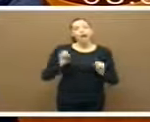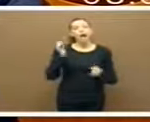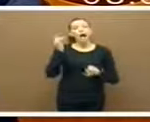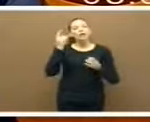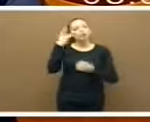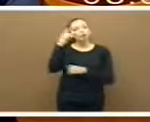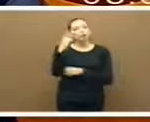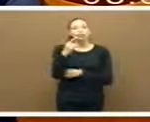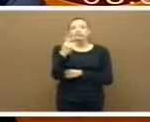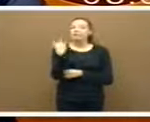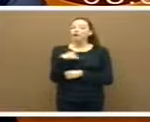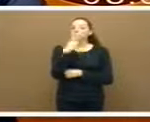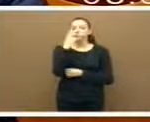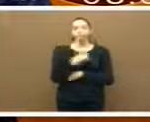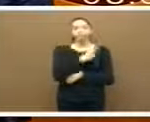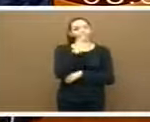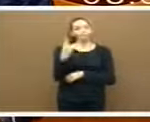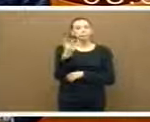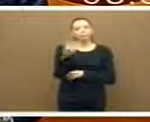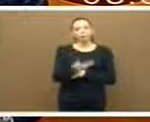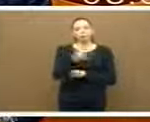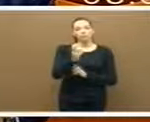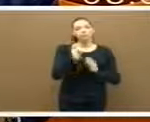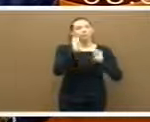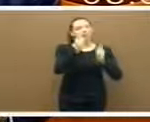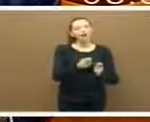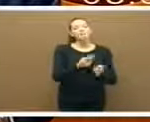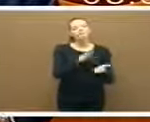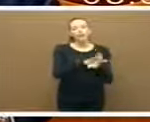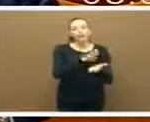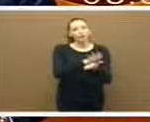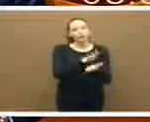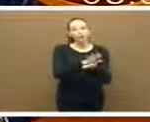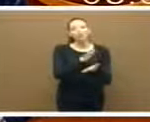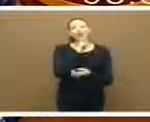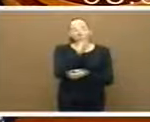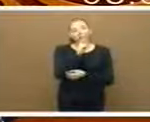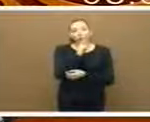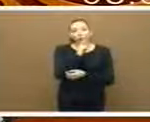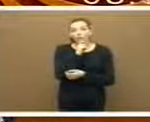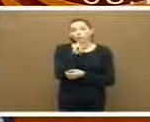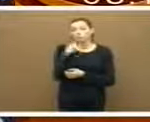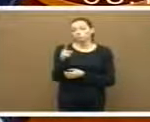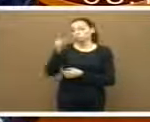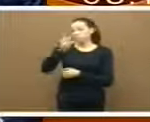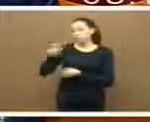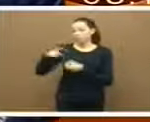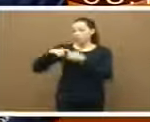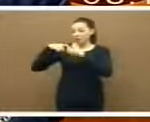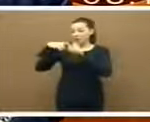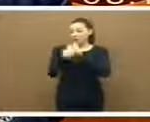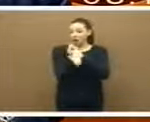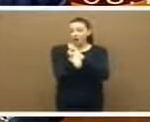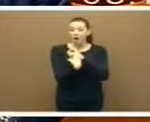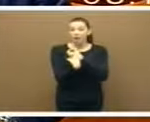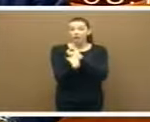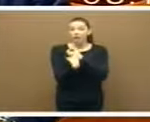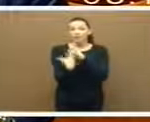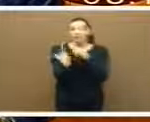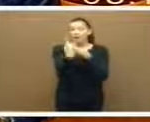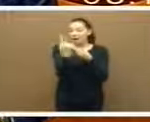manera importante y dándole seguridad mediante la formación de los agentes que intervienen en el desarrollo de cada uno